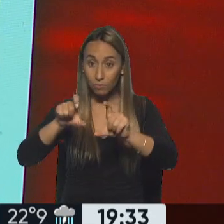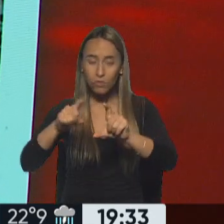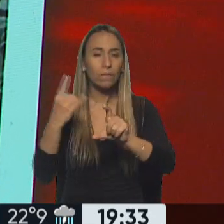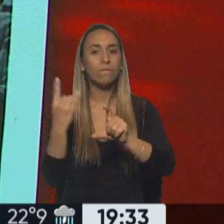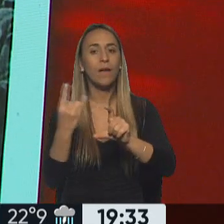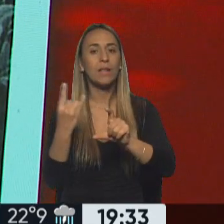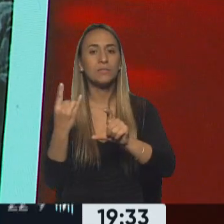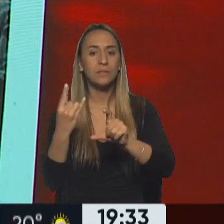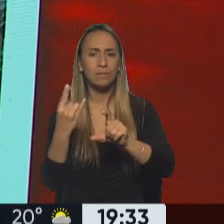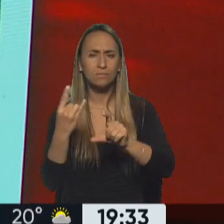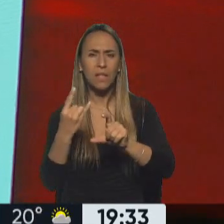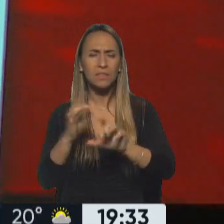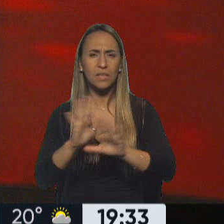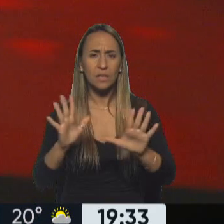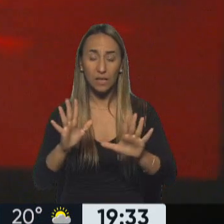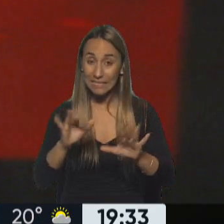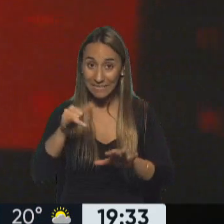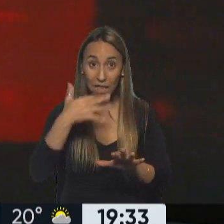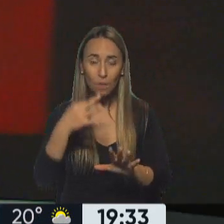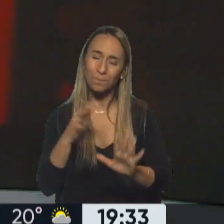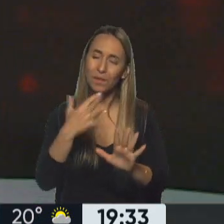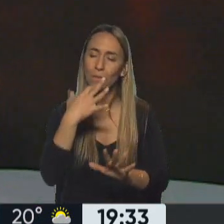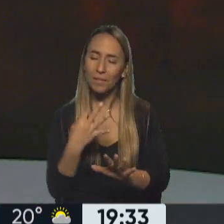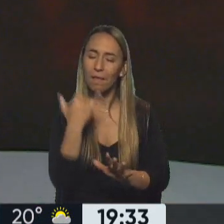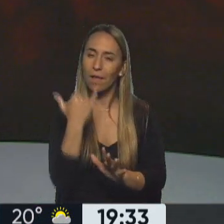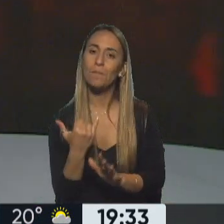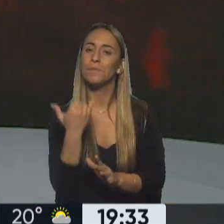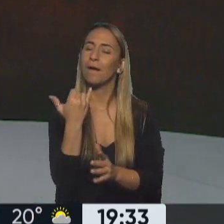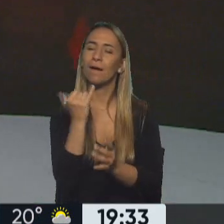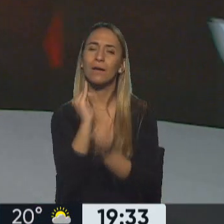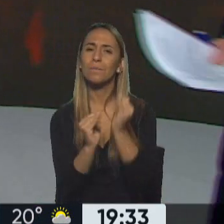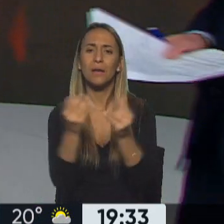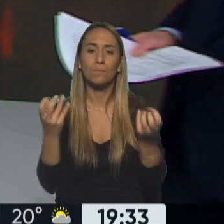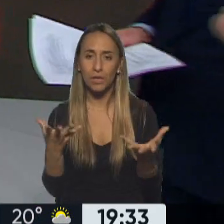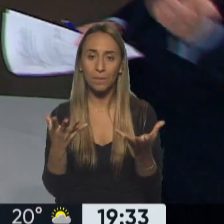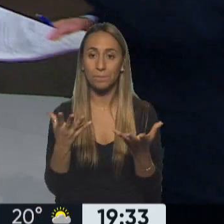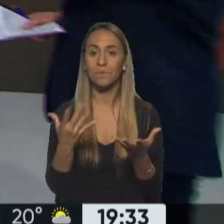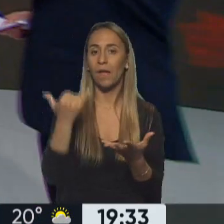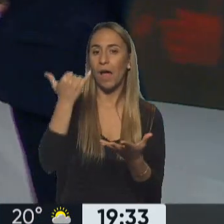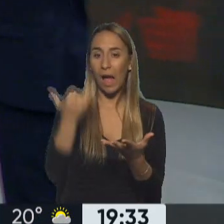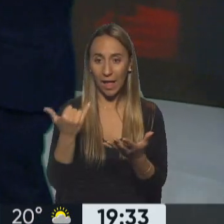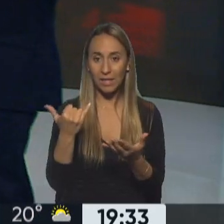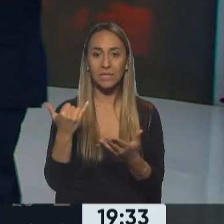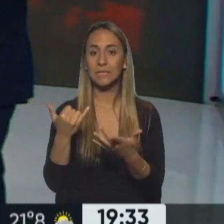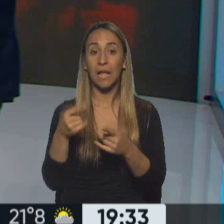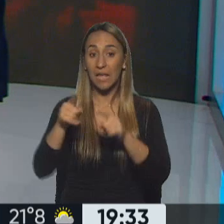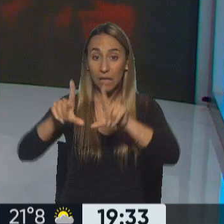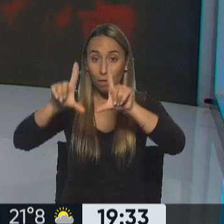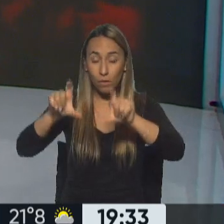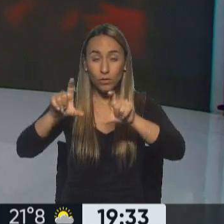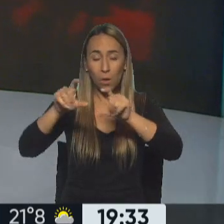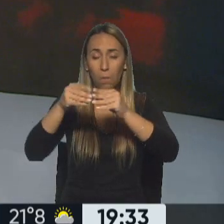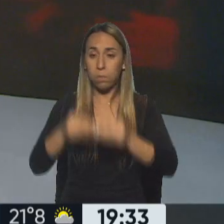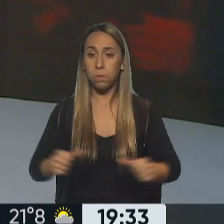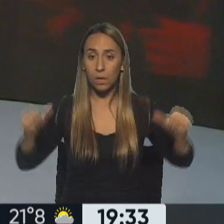no existió Sí claro que existió Pero hay un antes y un después un antes y un después se va esta foto de la